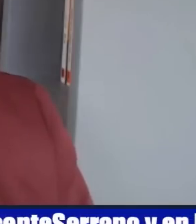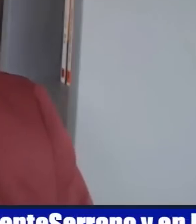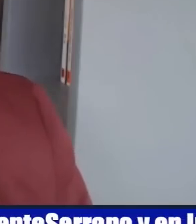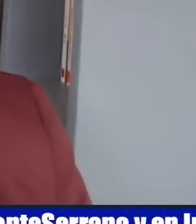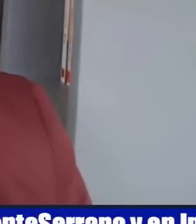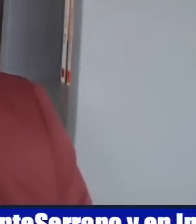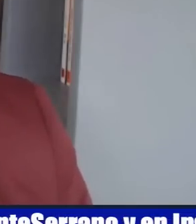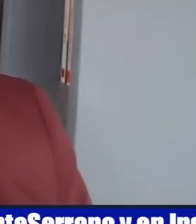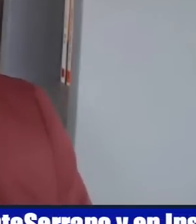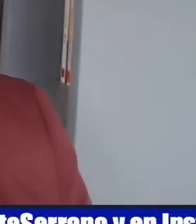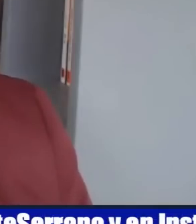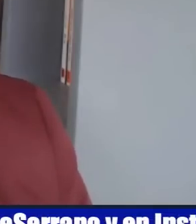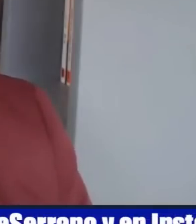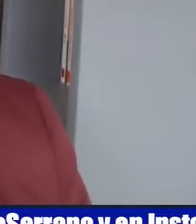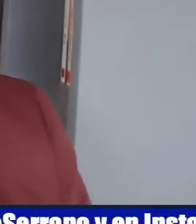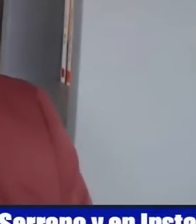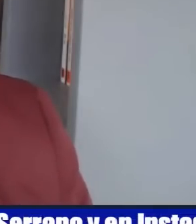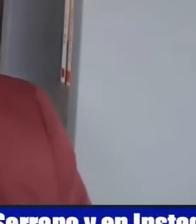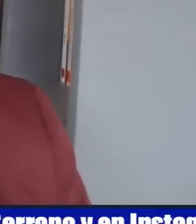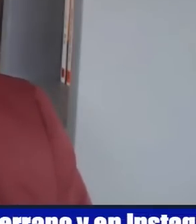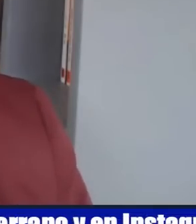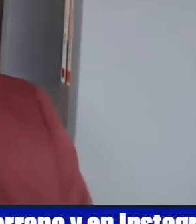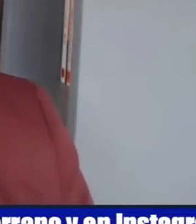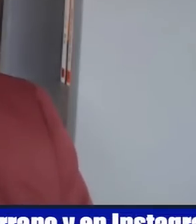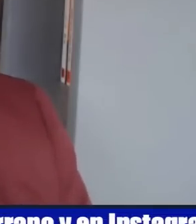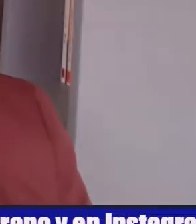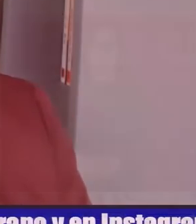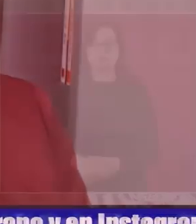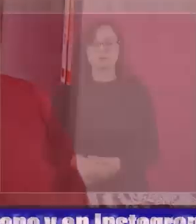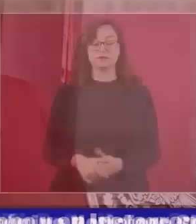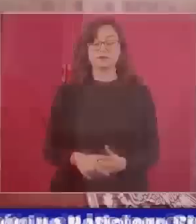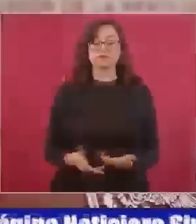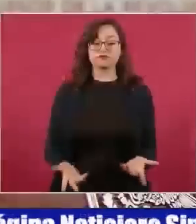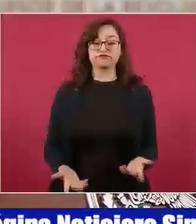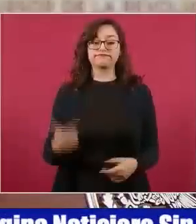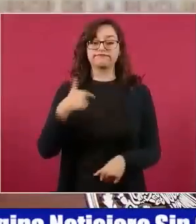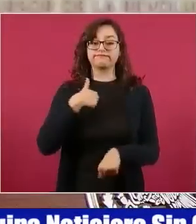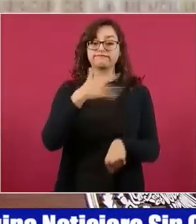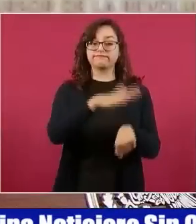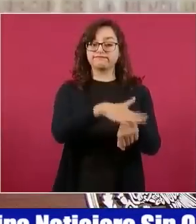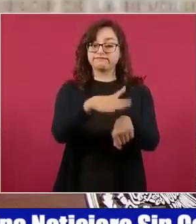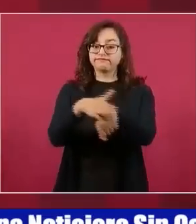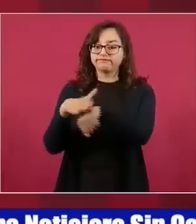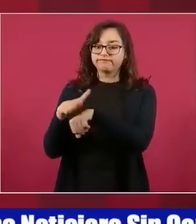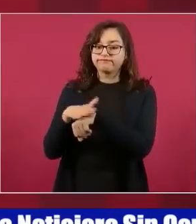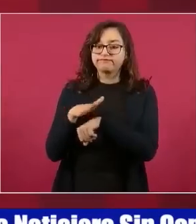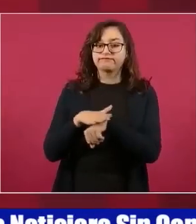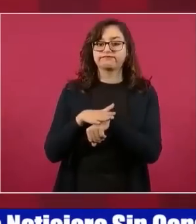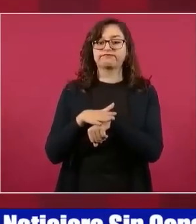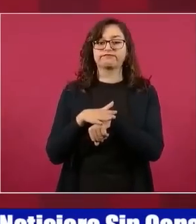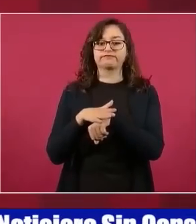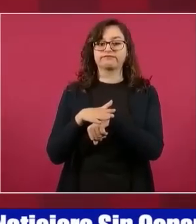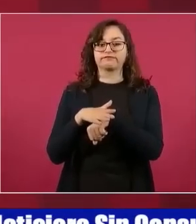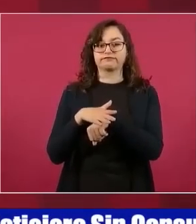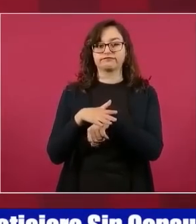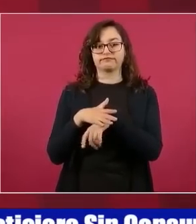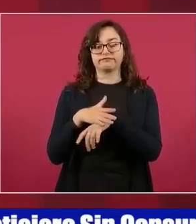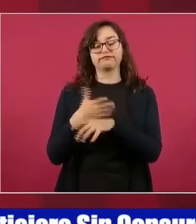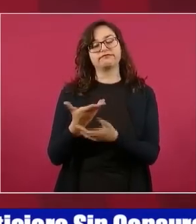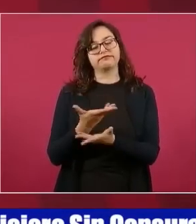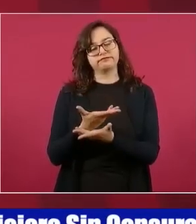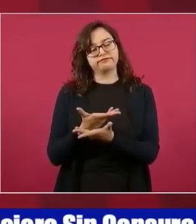que algunos ya sabíamos y no pocos, que los titulares de Banjico, el INEGI, el INE,